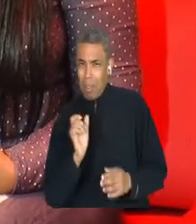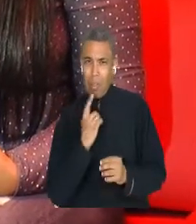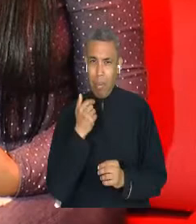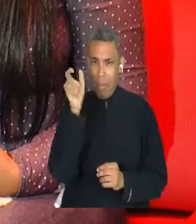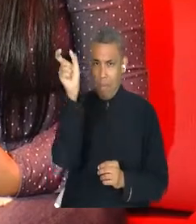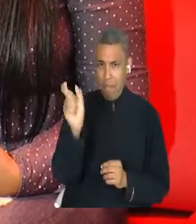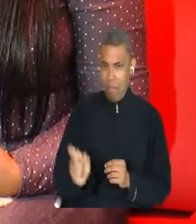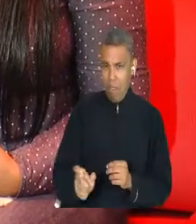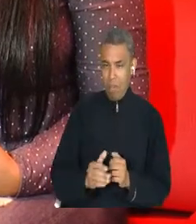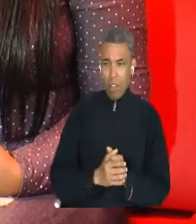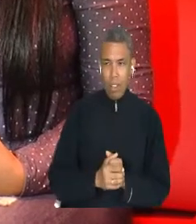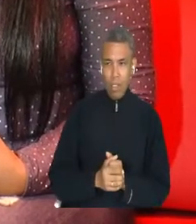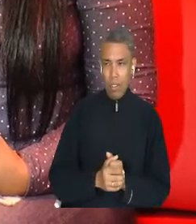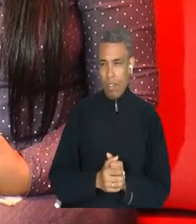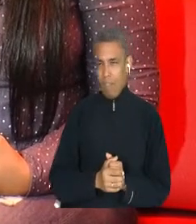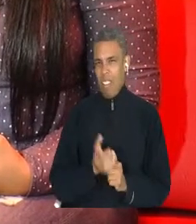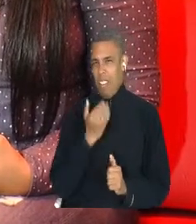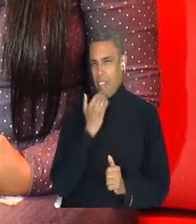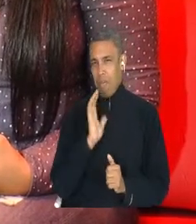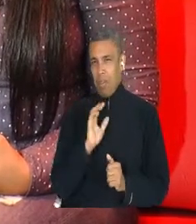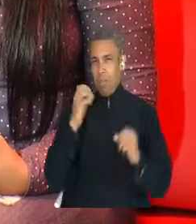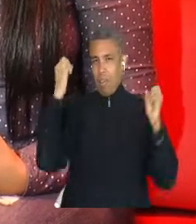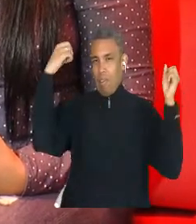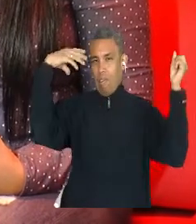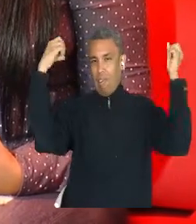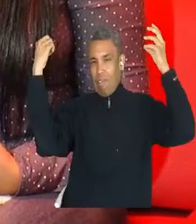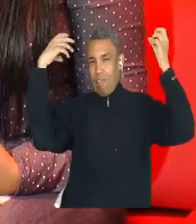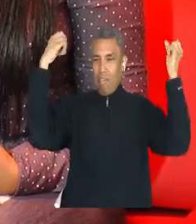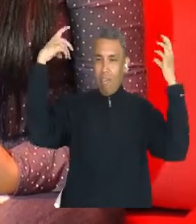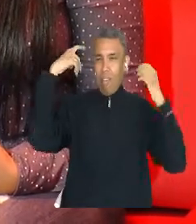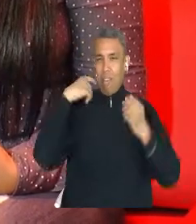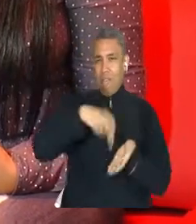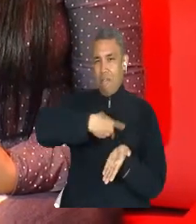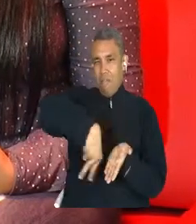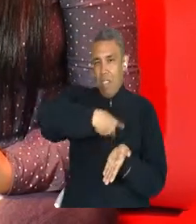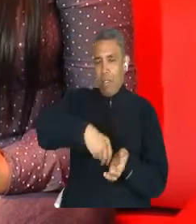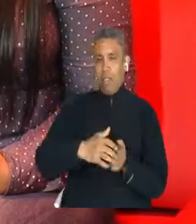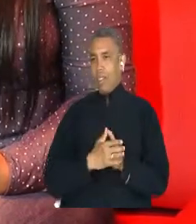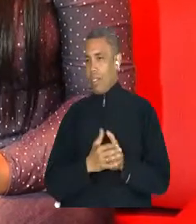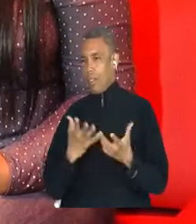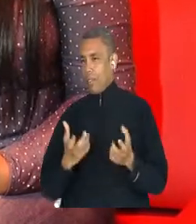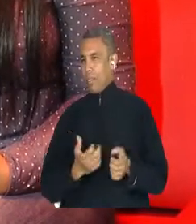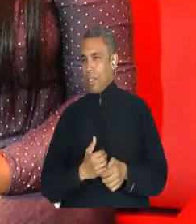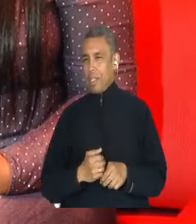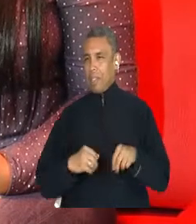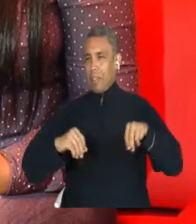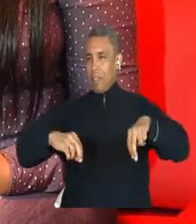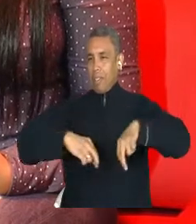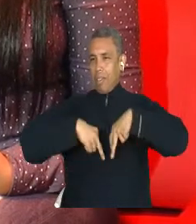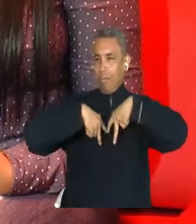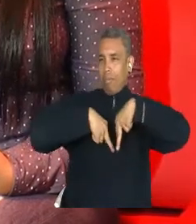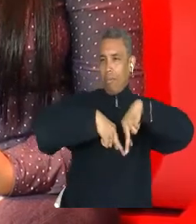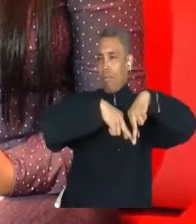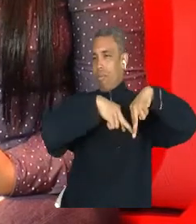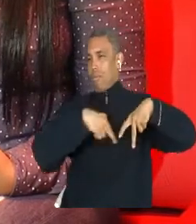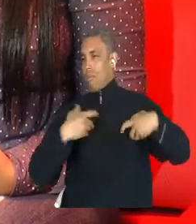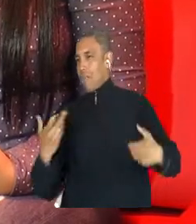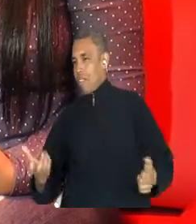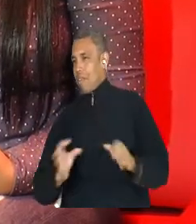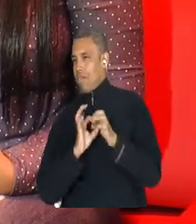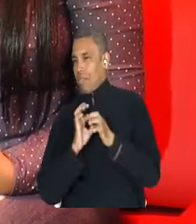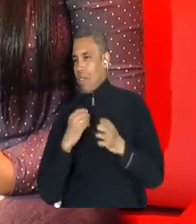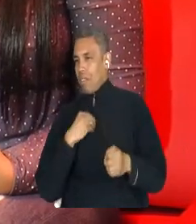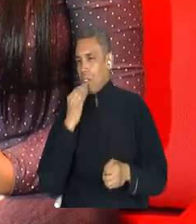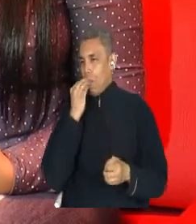bailar. Tengo ganas de bailar contigo, y de una forma muy directa, vamos a bailar, quiero darte un besito,